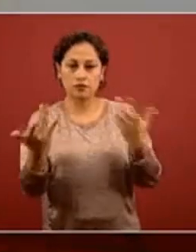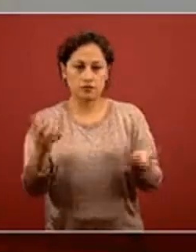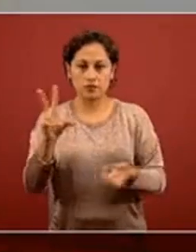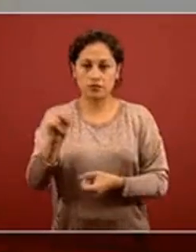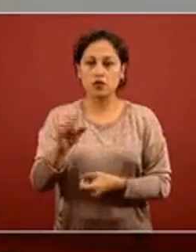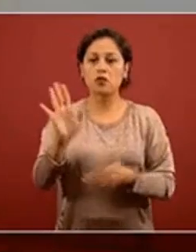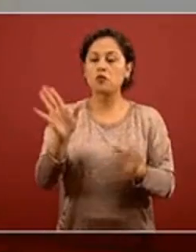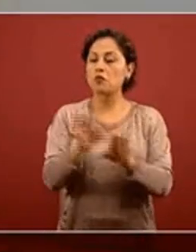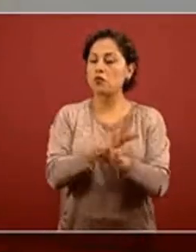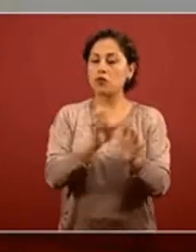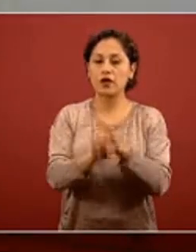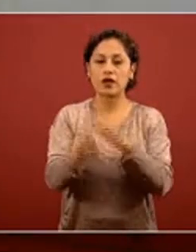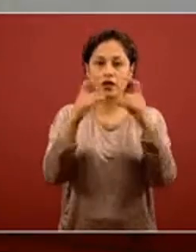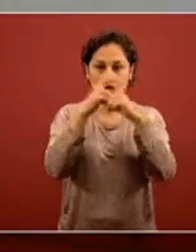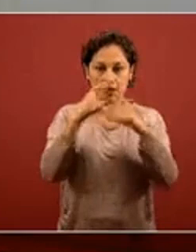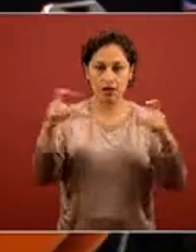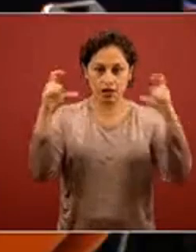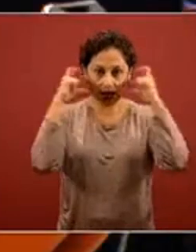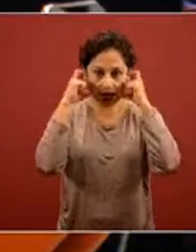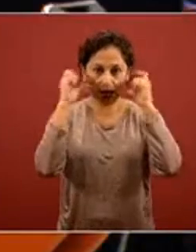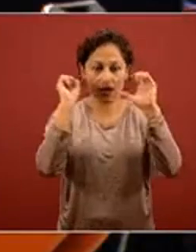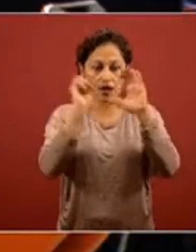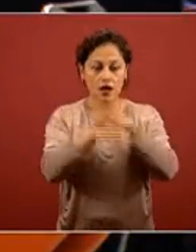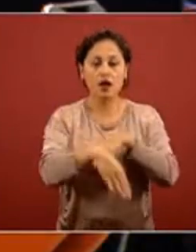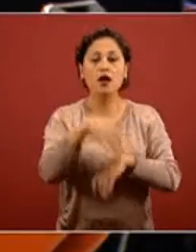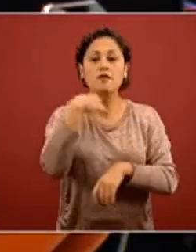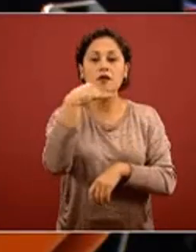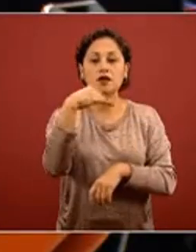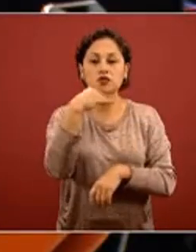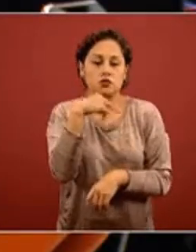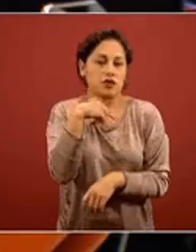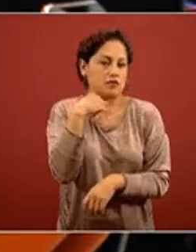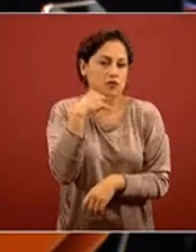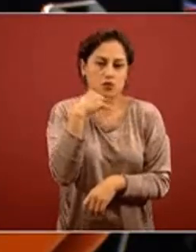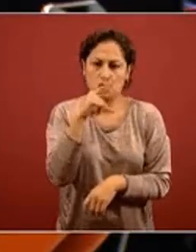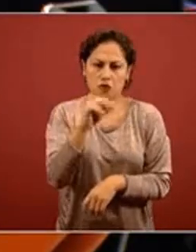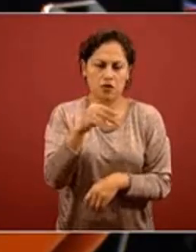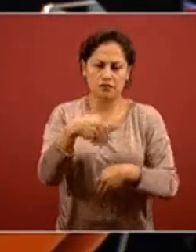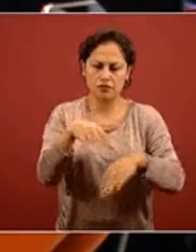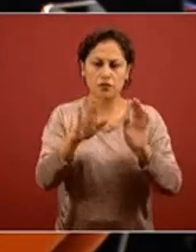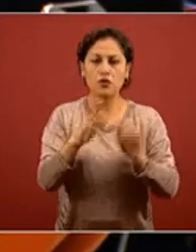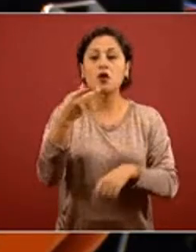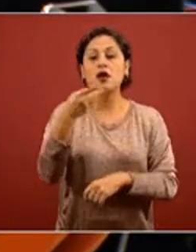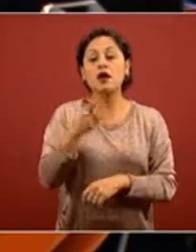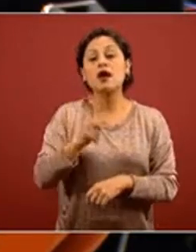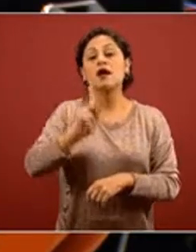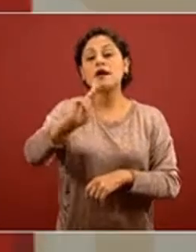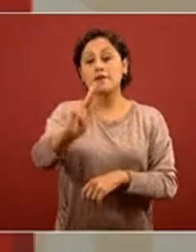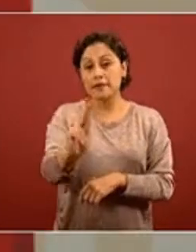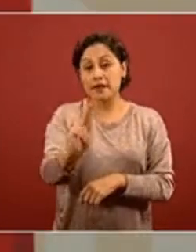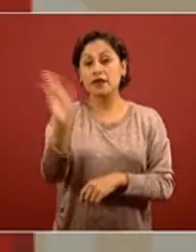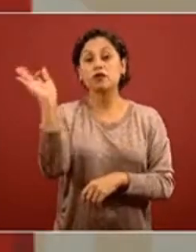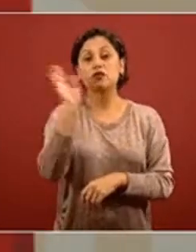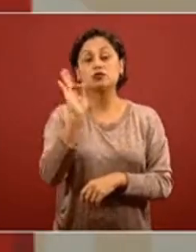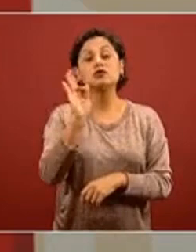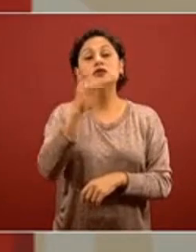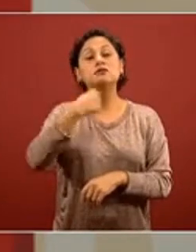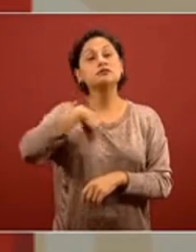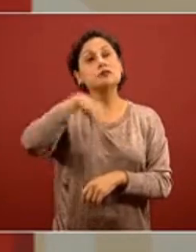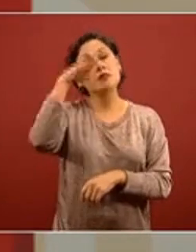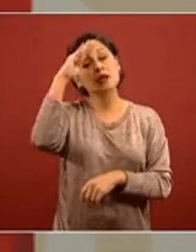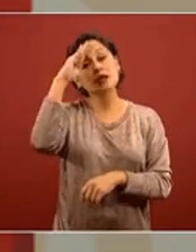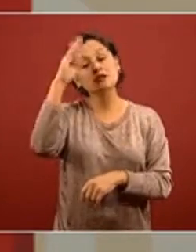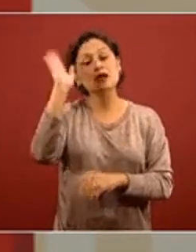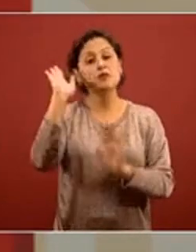un basurero, pues no preocupa tanto, pero sí hay una preocupación que si pensáramos en que el uso de cubrebocas fuera masivo, no